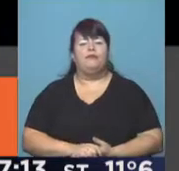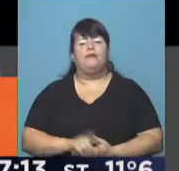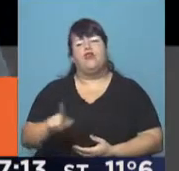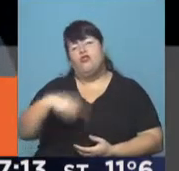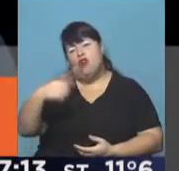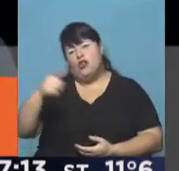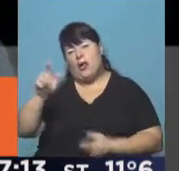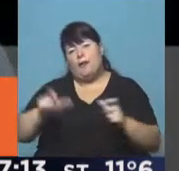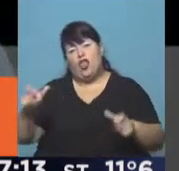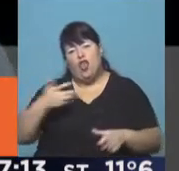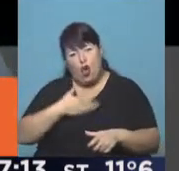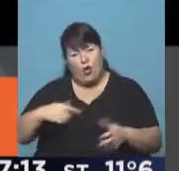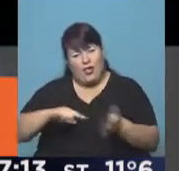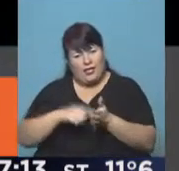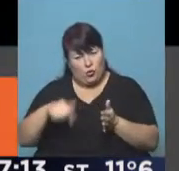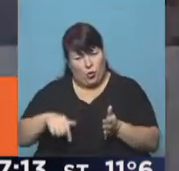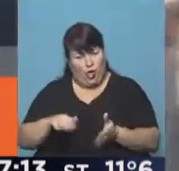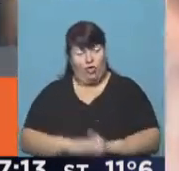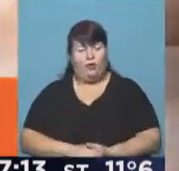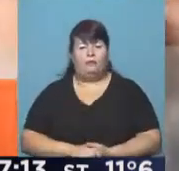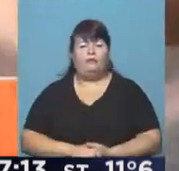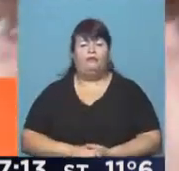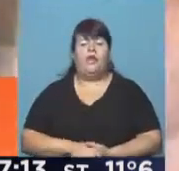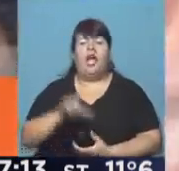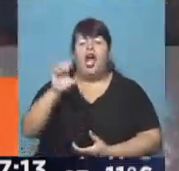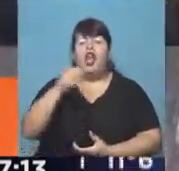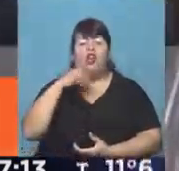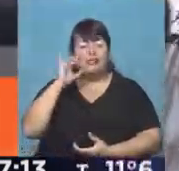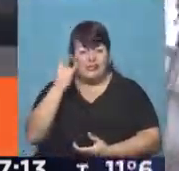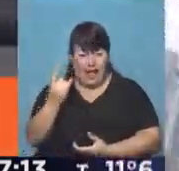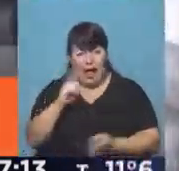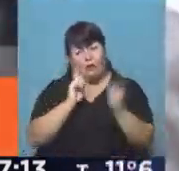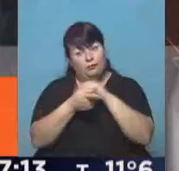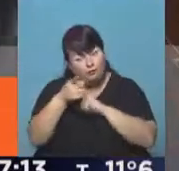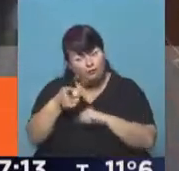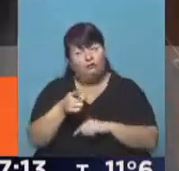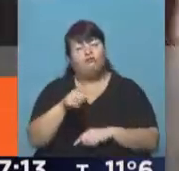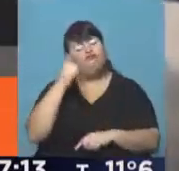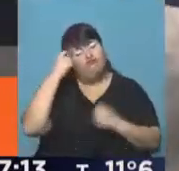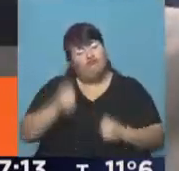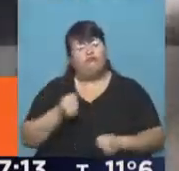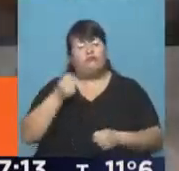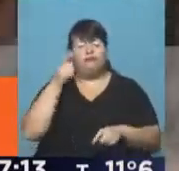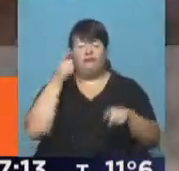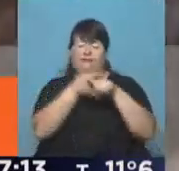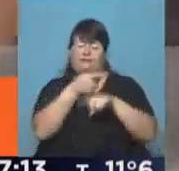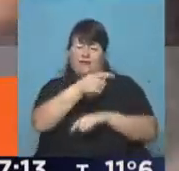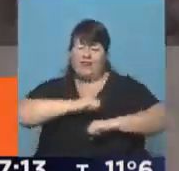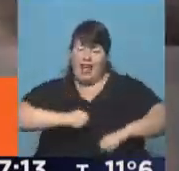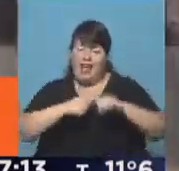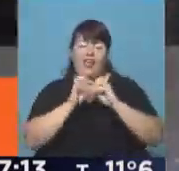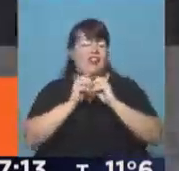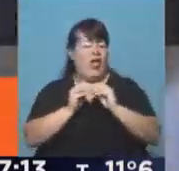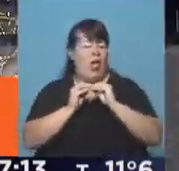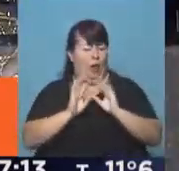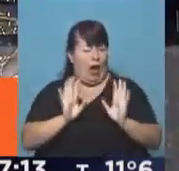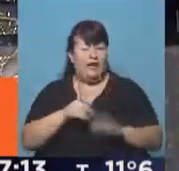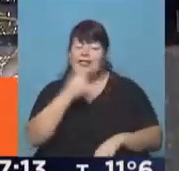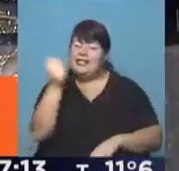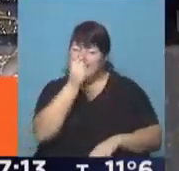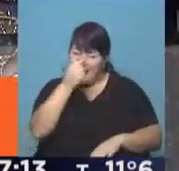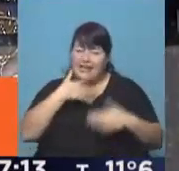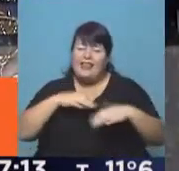otros funcionarios de la ciudad. Martín Lustó, en cambio, eligió desafiar a Carrió a un debate porque